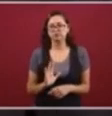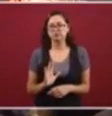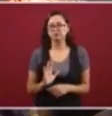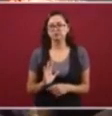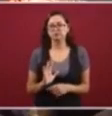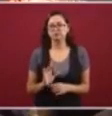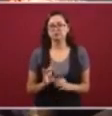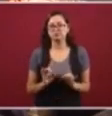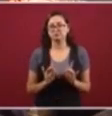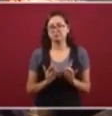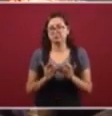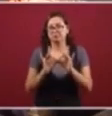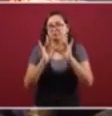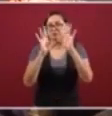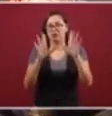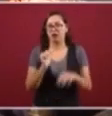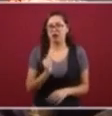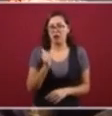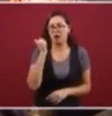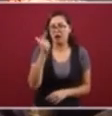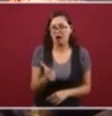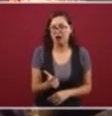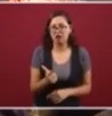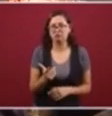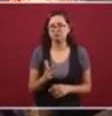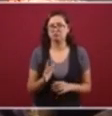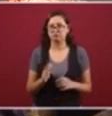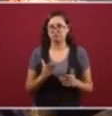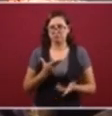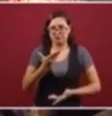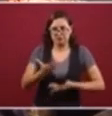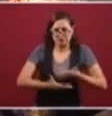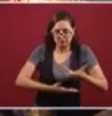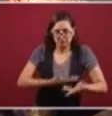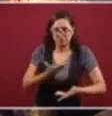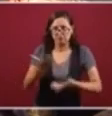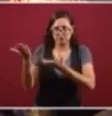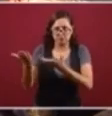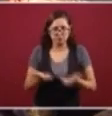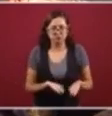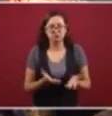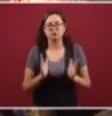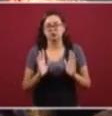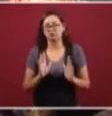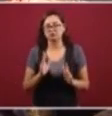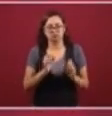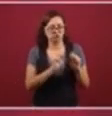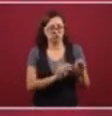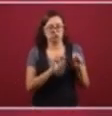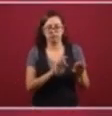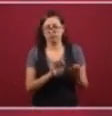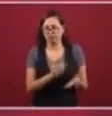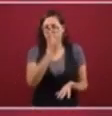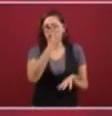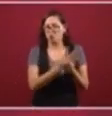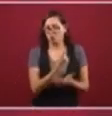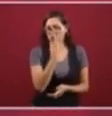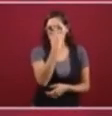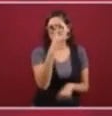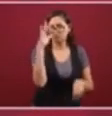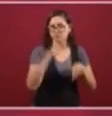para cuando se necesite, pero todo lo demás de los salones